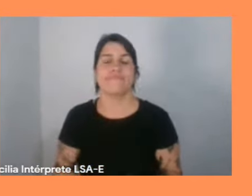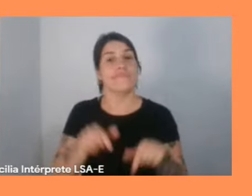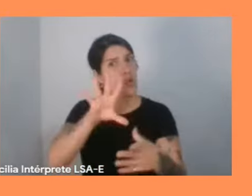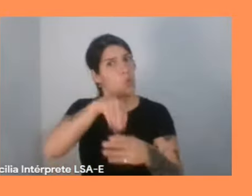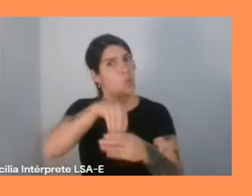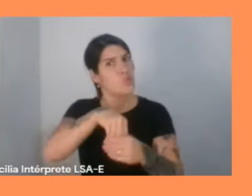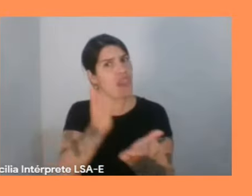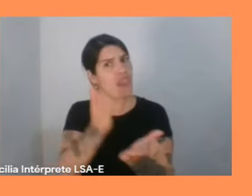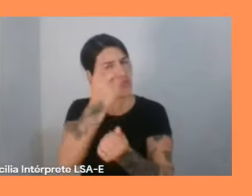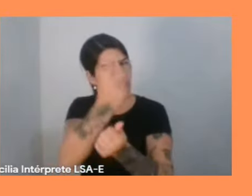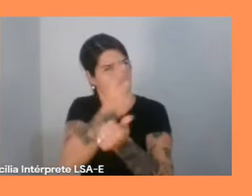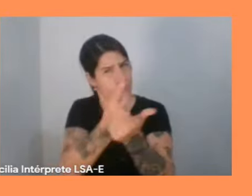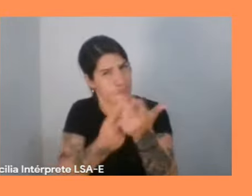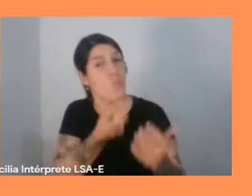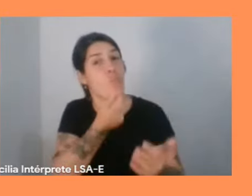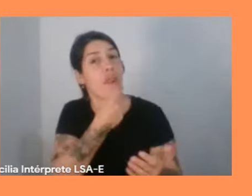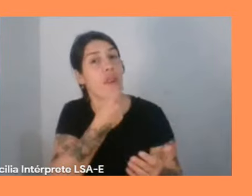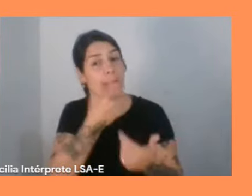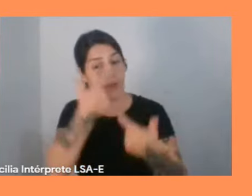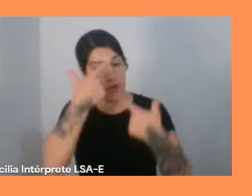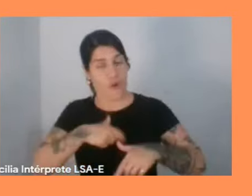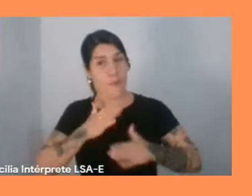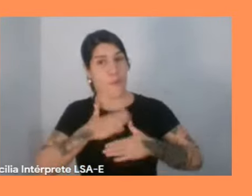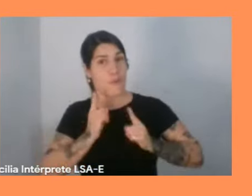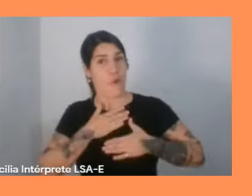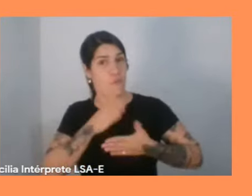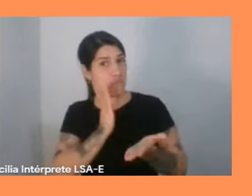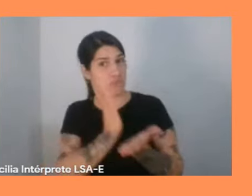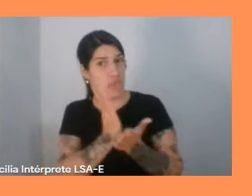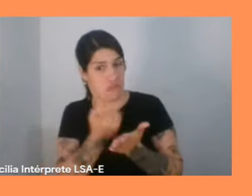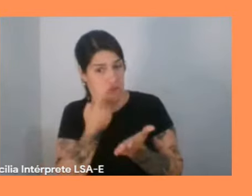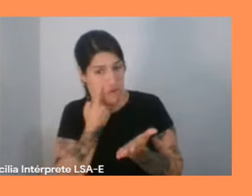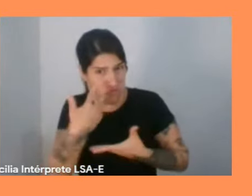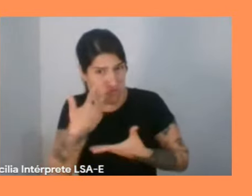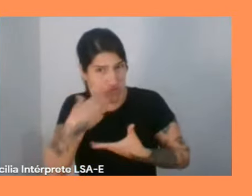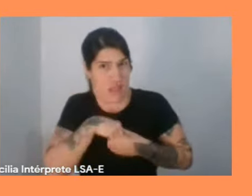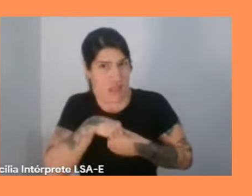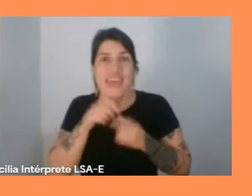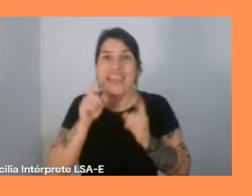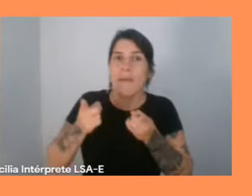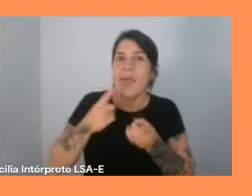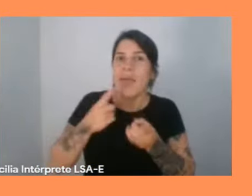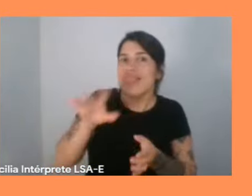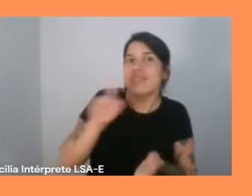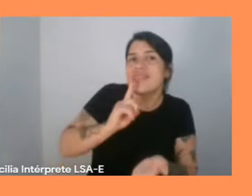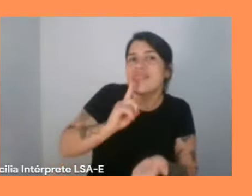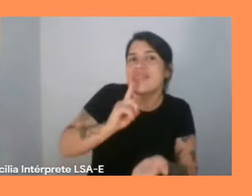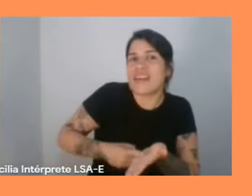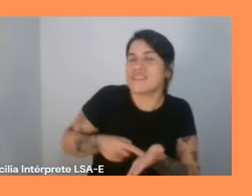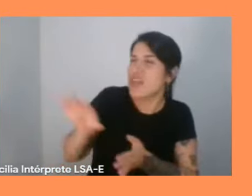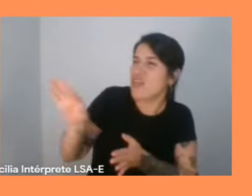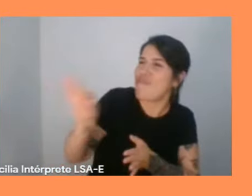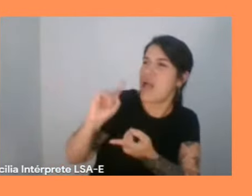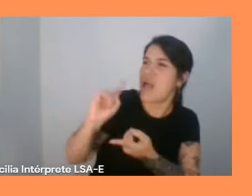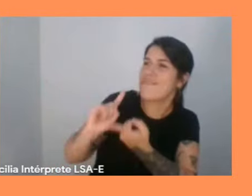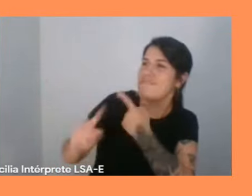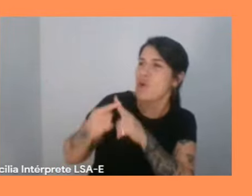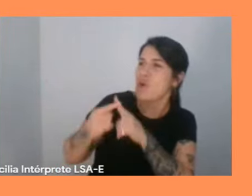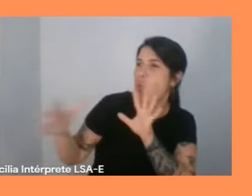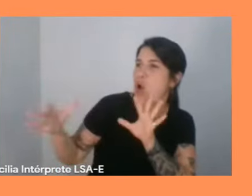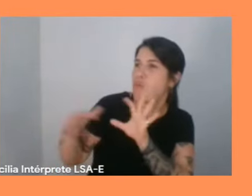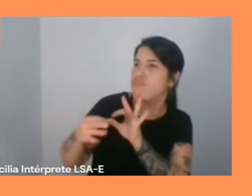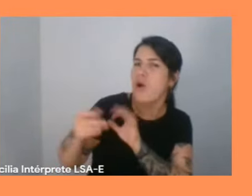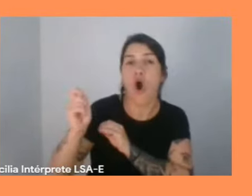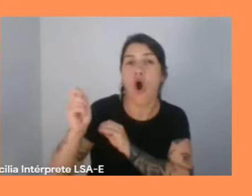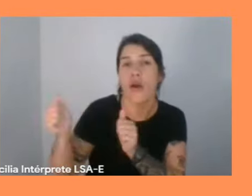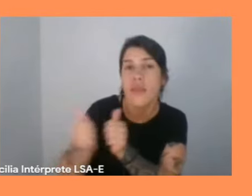quién vincularse y cuándo hacerlo. Así, con formación necesaria para